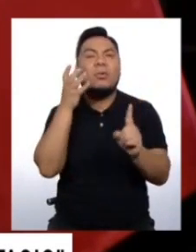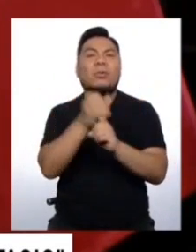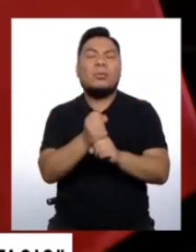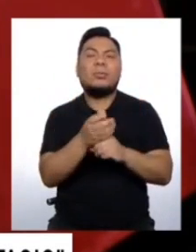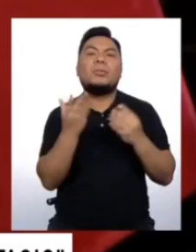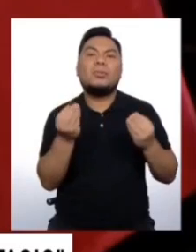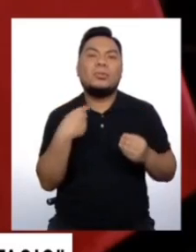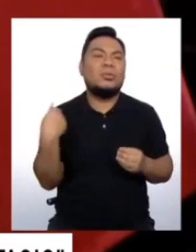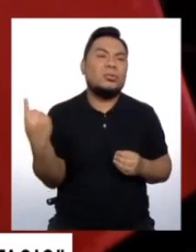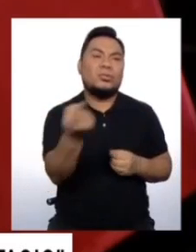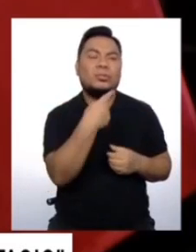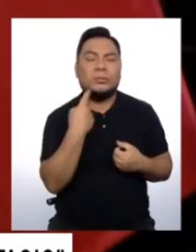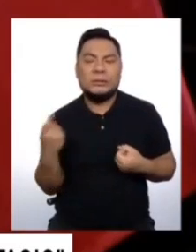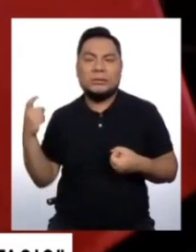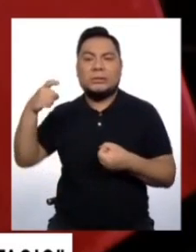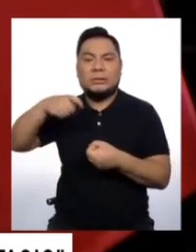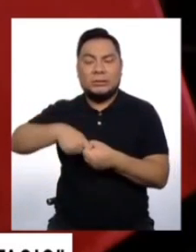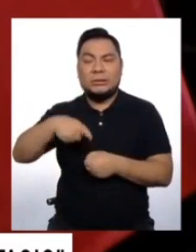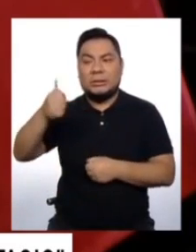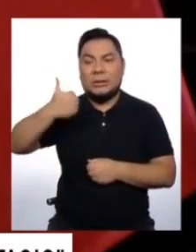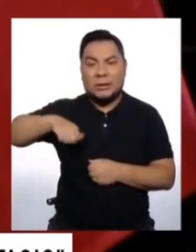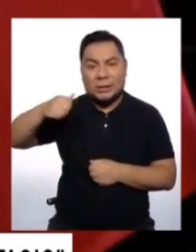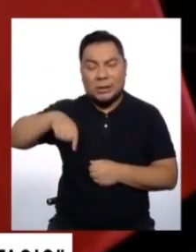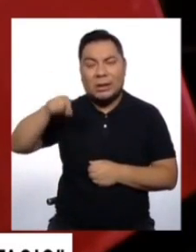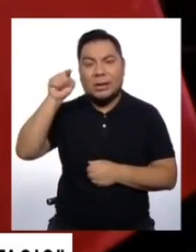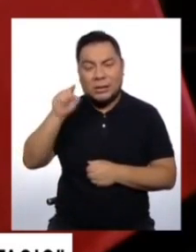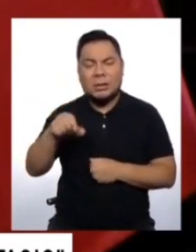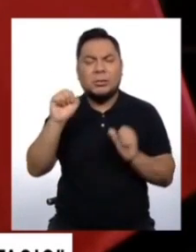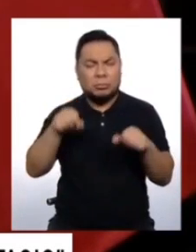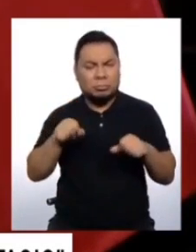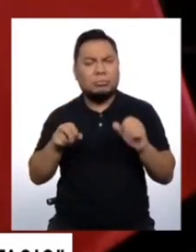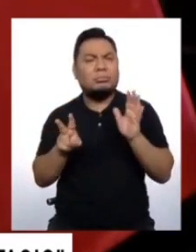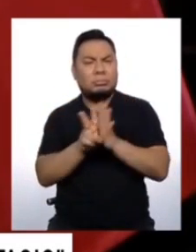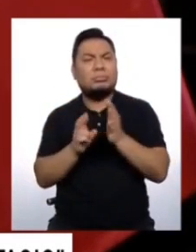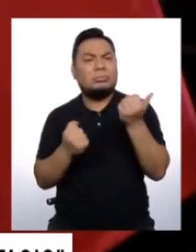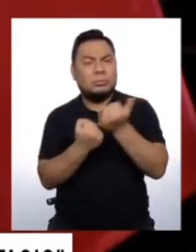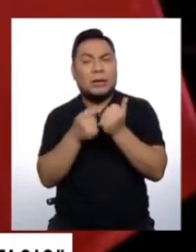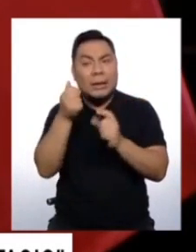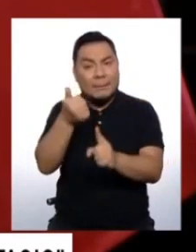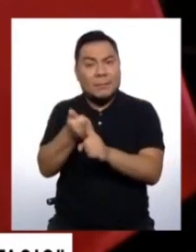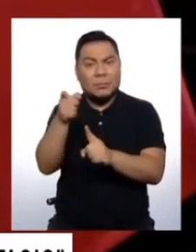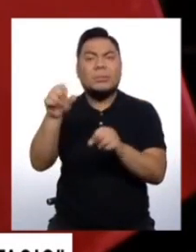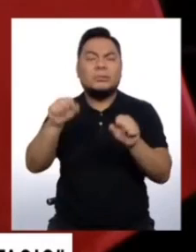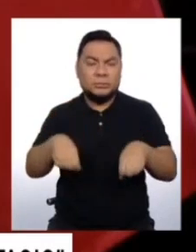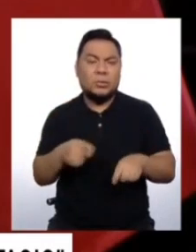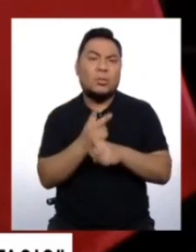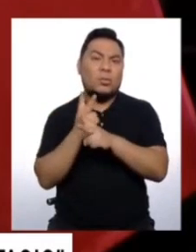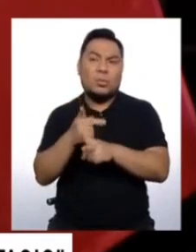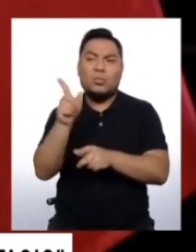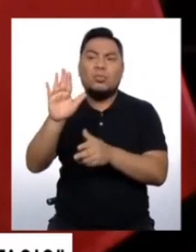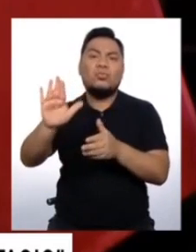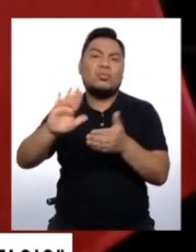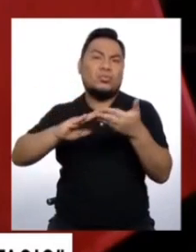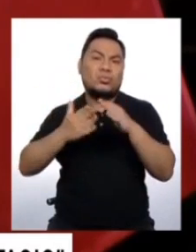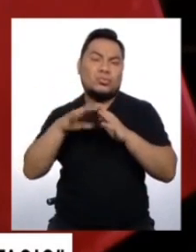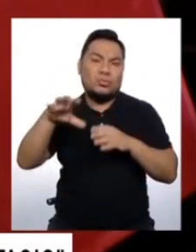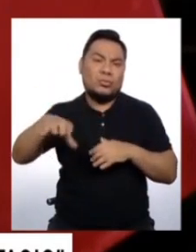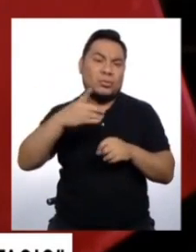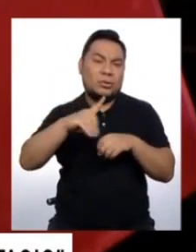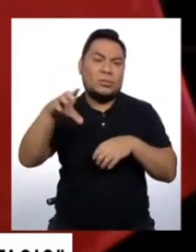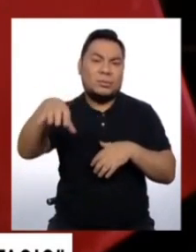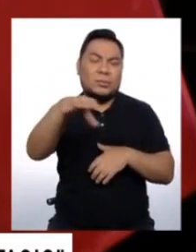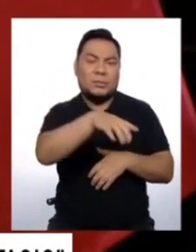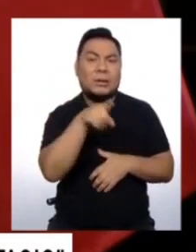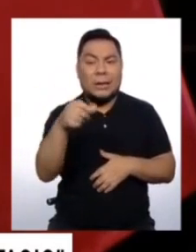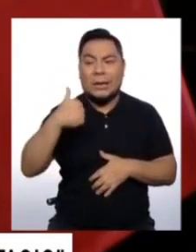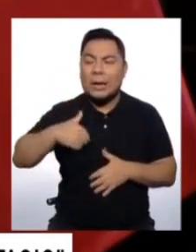el involucramiento de los alcaldes, que están dispuestos, porque ellos mismos quieren también cuidar la salud de la población. Son los alcaldes